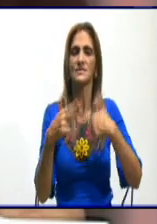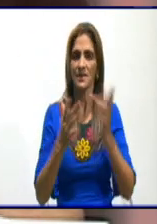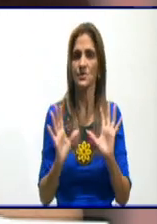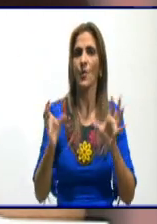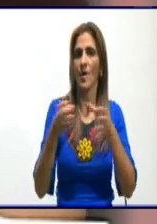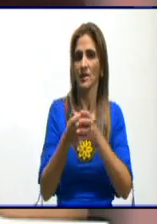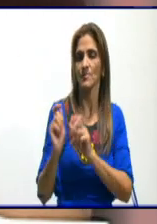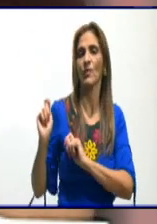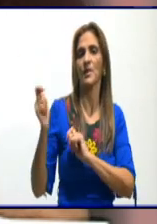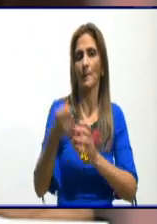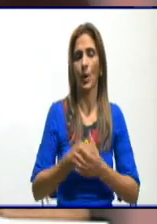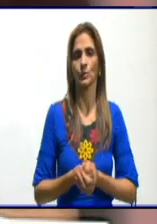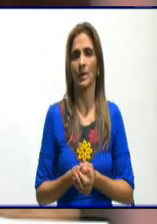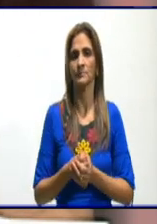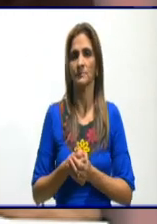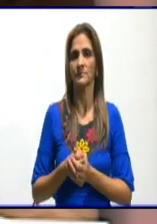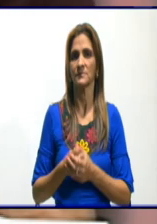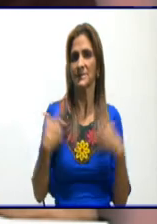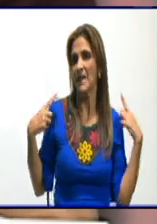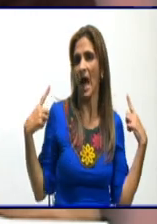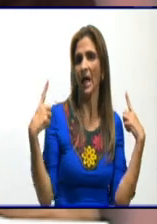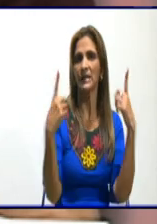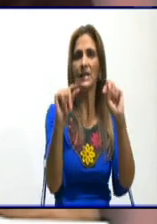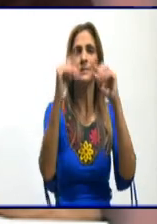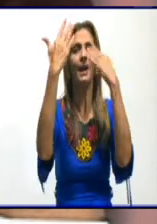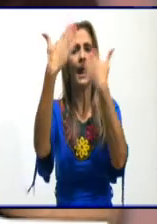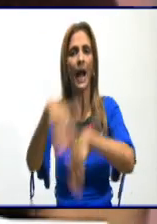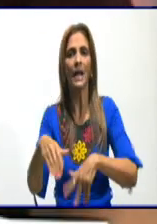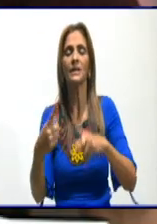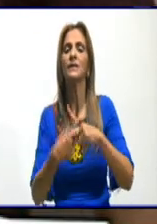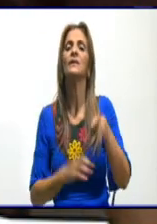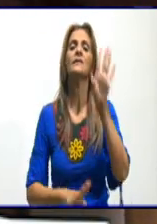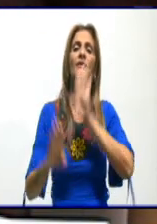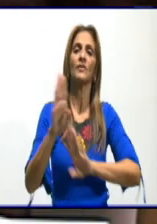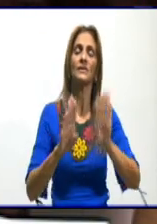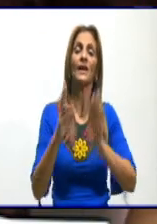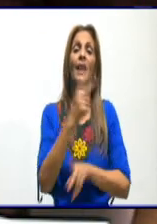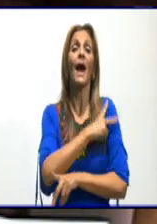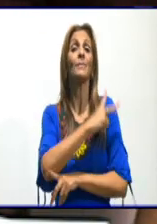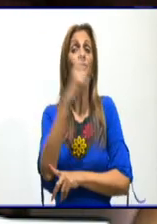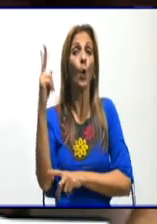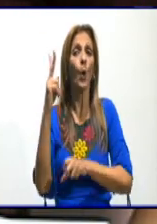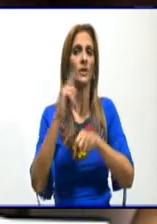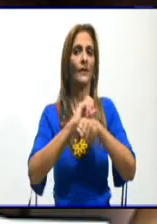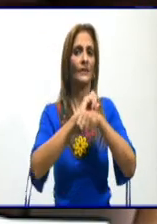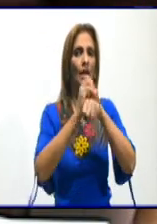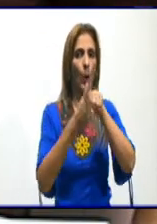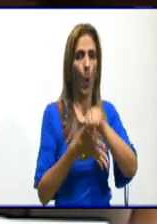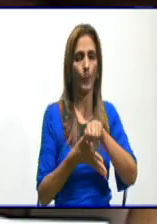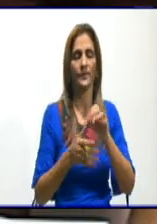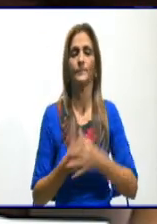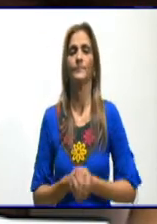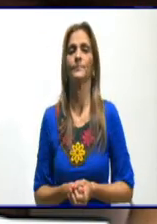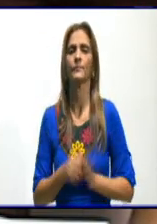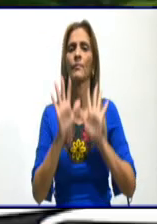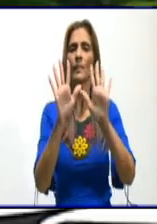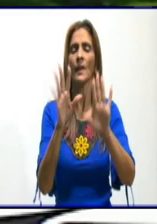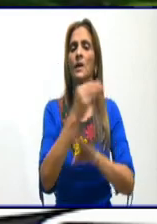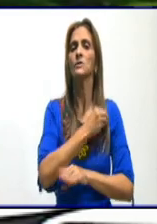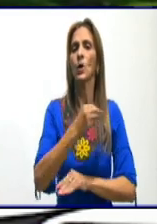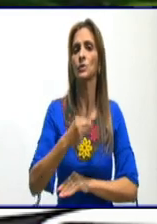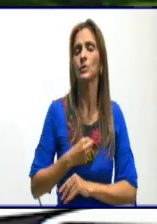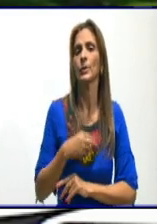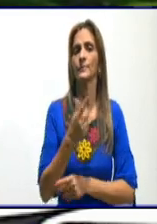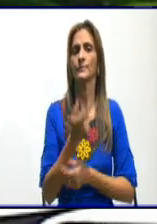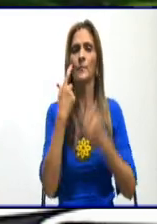defender y celebrar el éxito que hemos tenido en estas historias. Doctor, me gustaría que nos detuviéramos en esta cifra que usted acaba